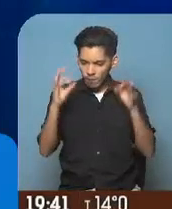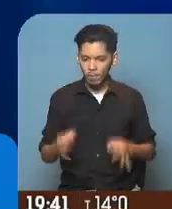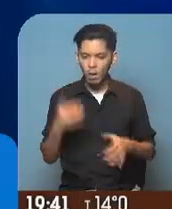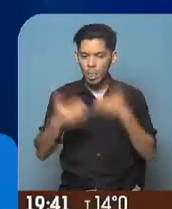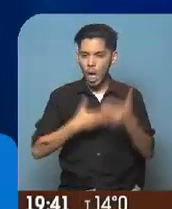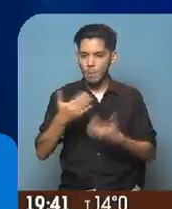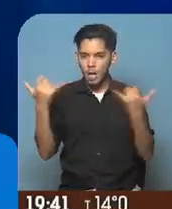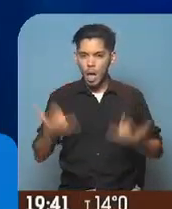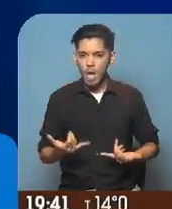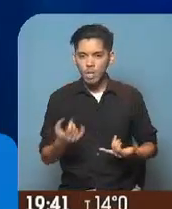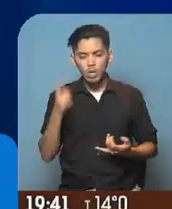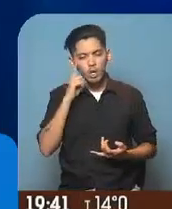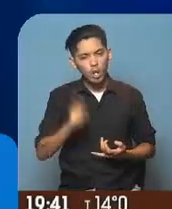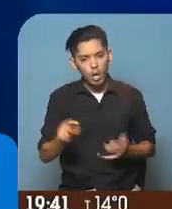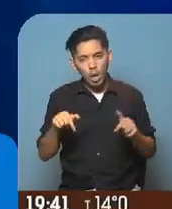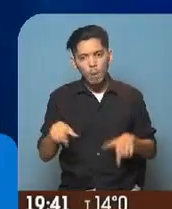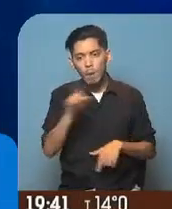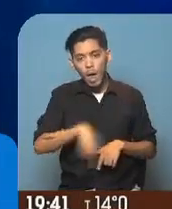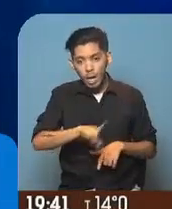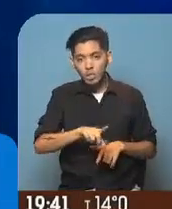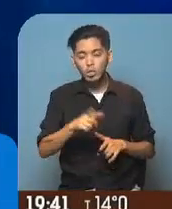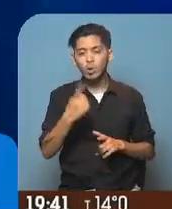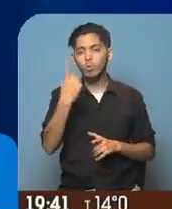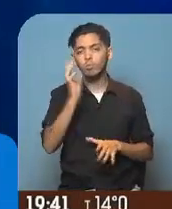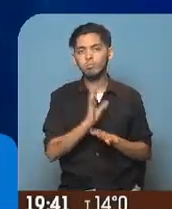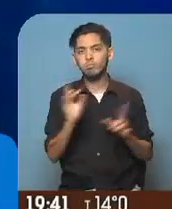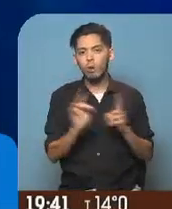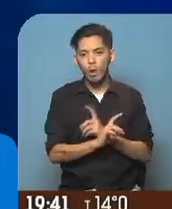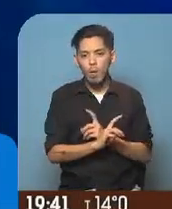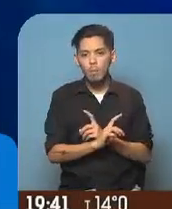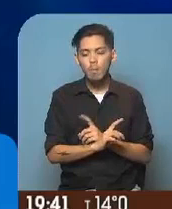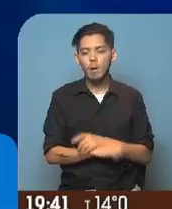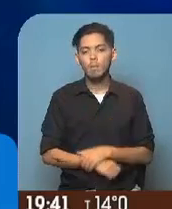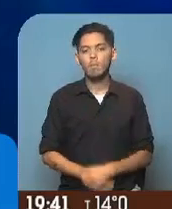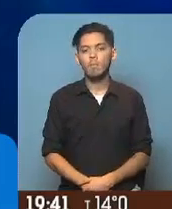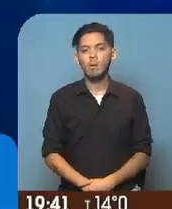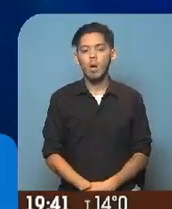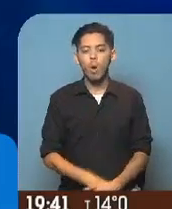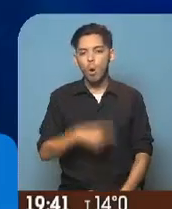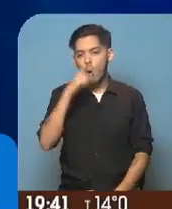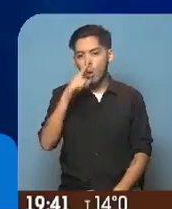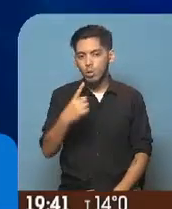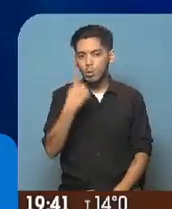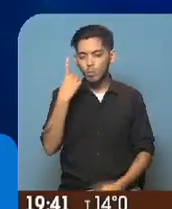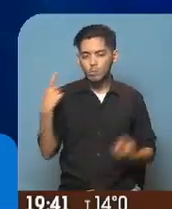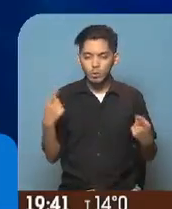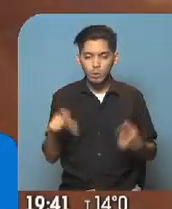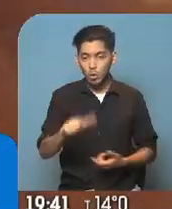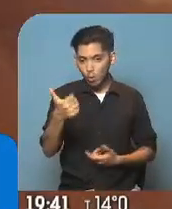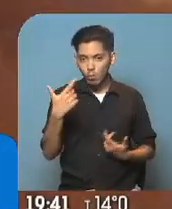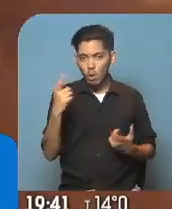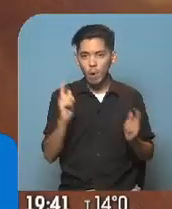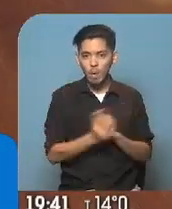no creo que para ellos este sea un inconveniente la presión bien por último un triunfo cambiaría toda esta situación